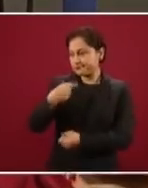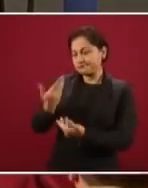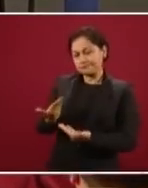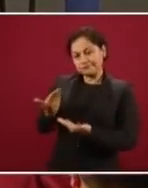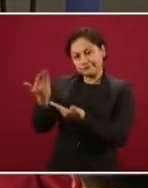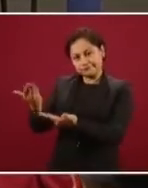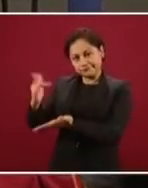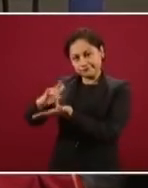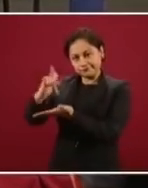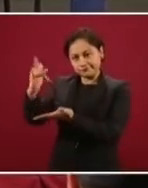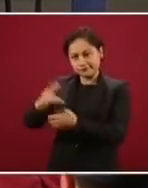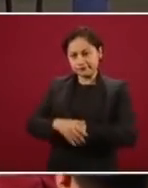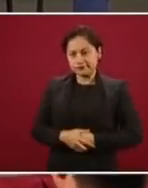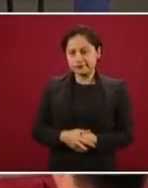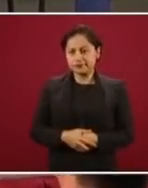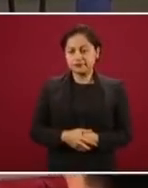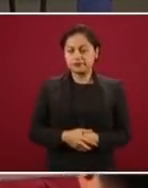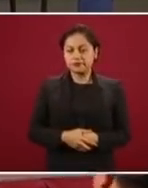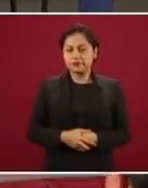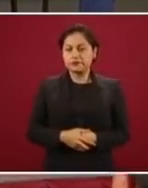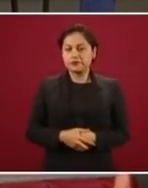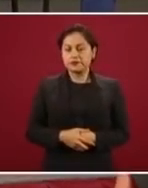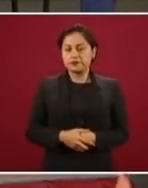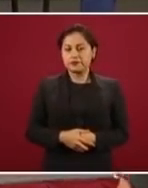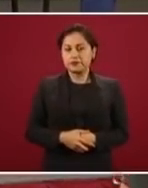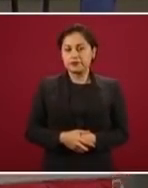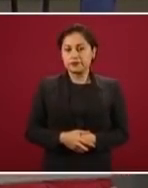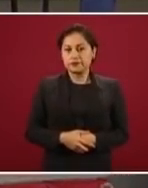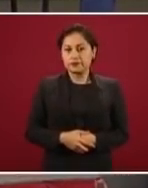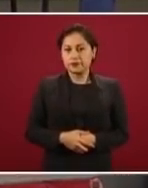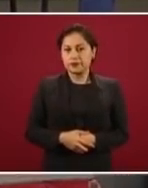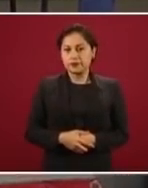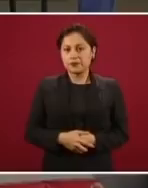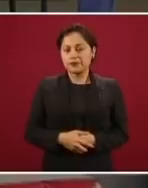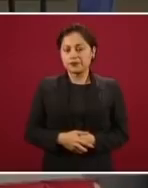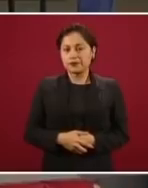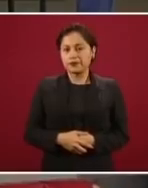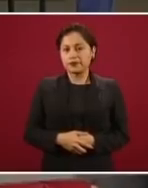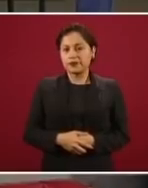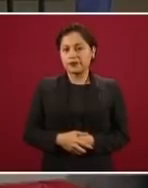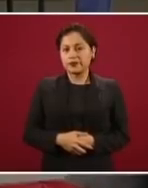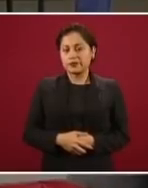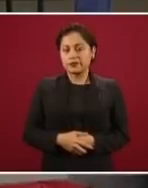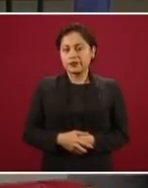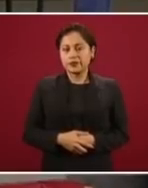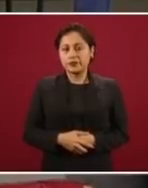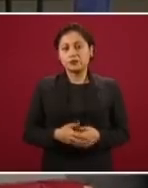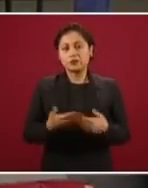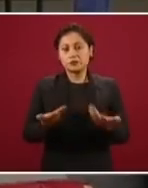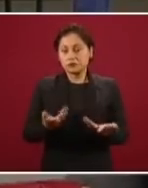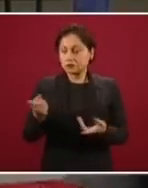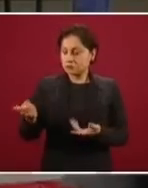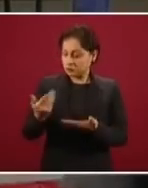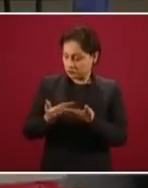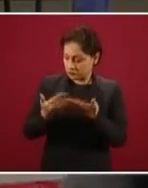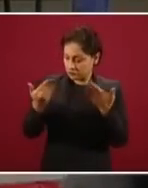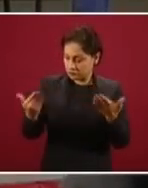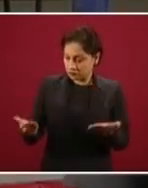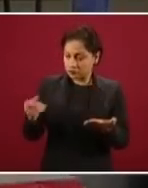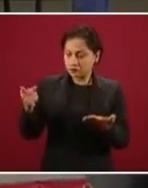haya una respuesta a los compromisos que se hicieron cuando